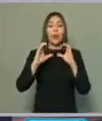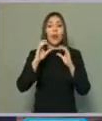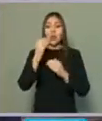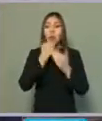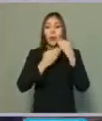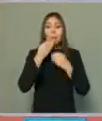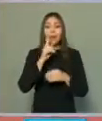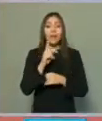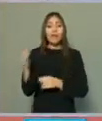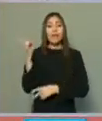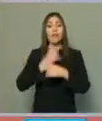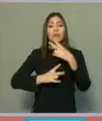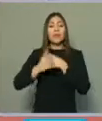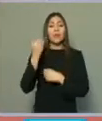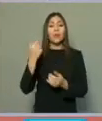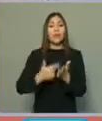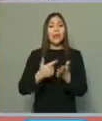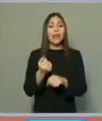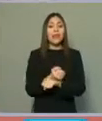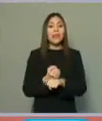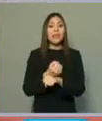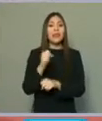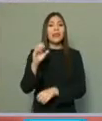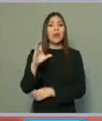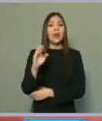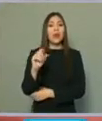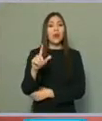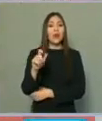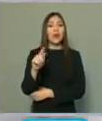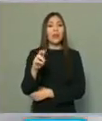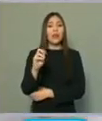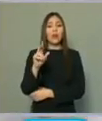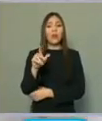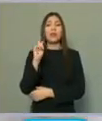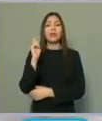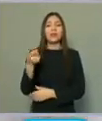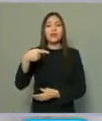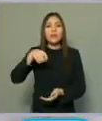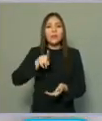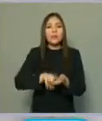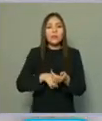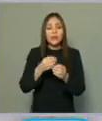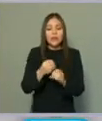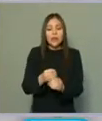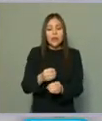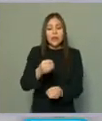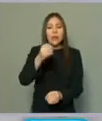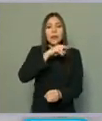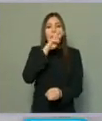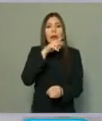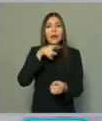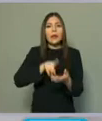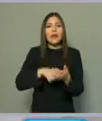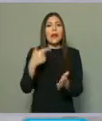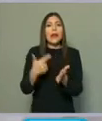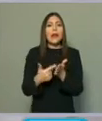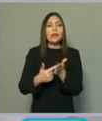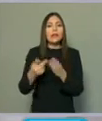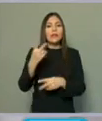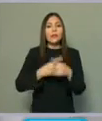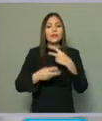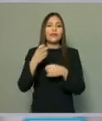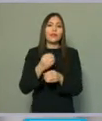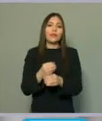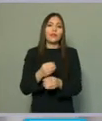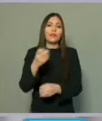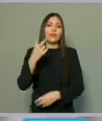ya está dado el binomio para que se acumule la grasita dentro de las paredes arteriales. Y ahí se va formando una